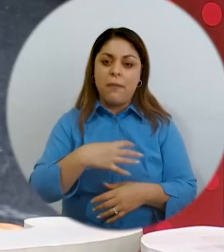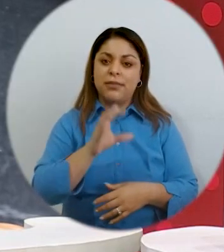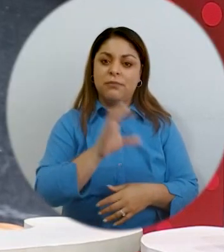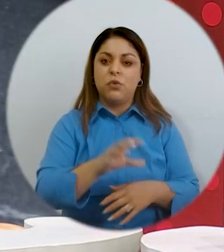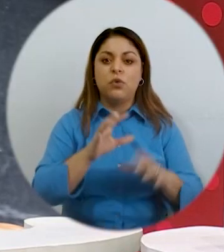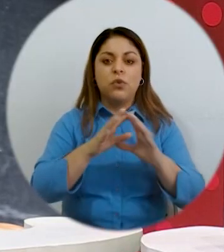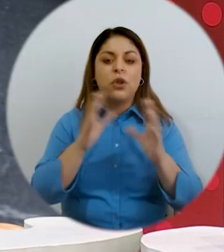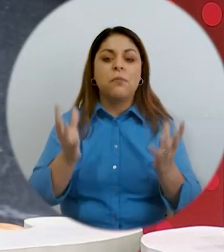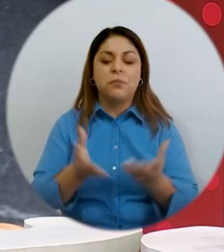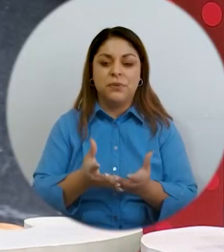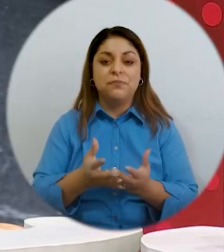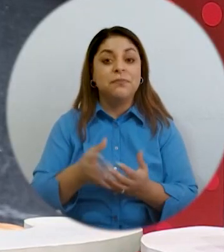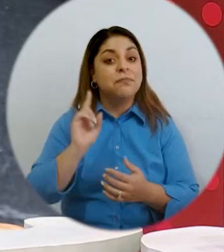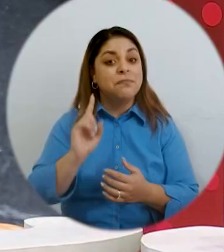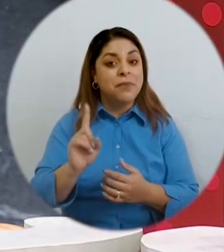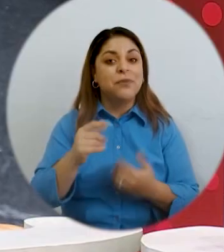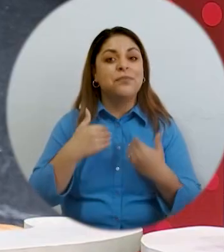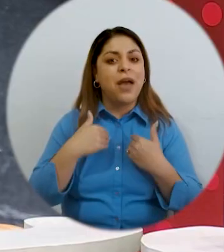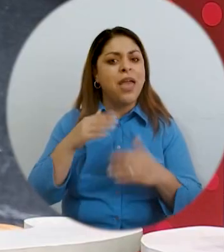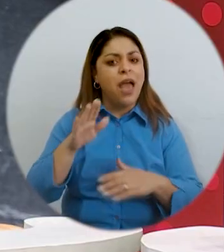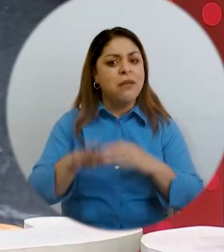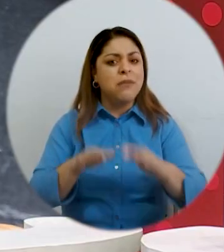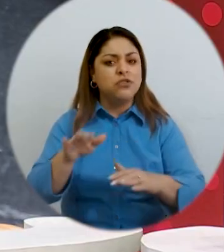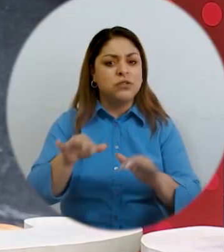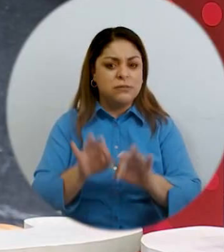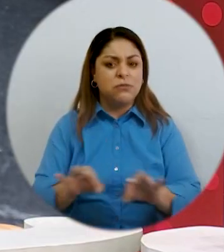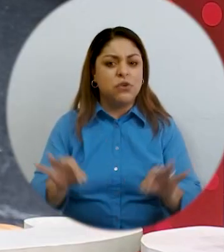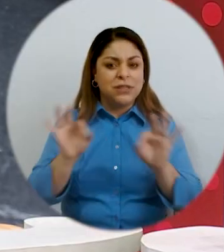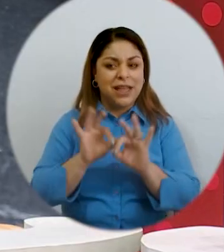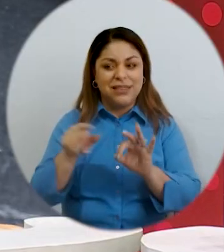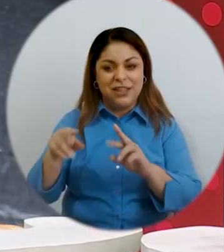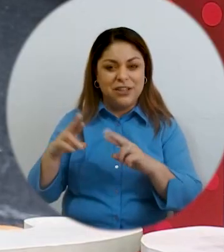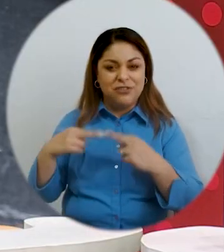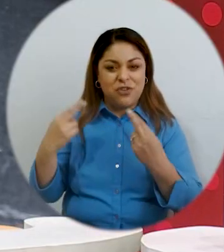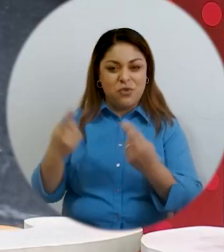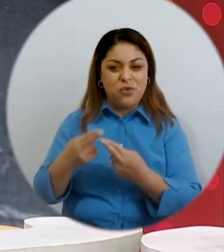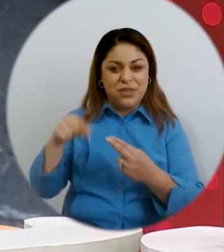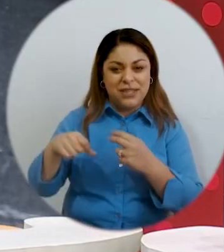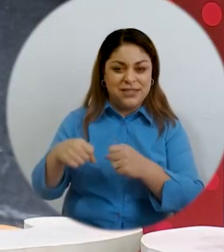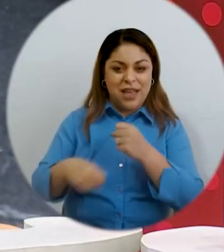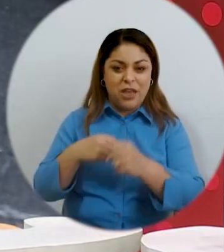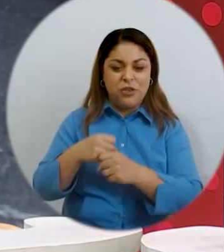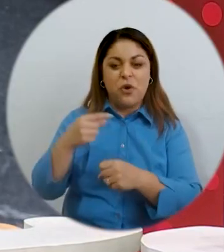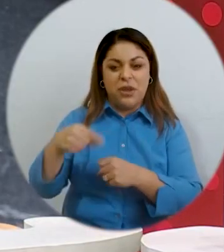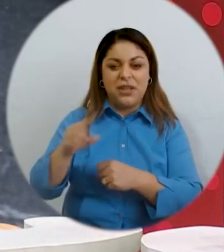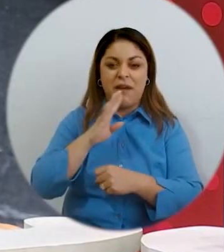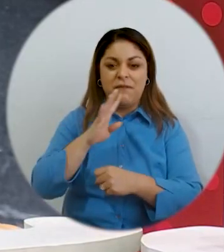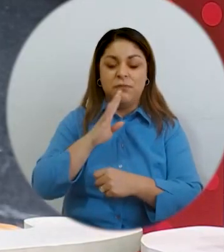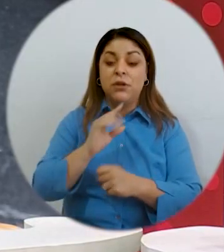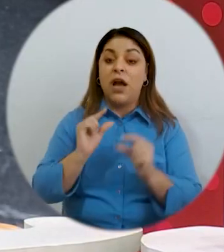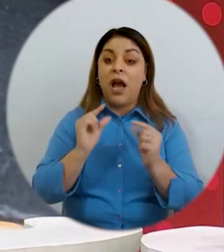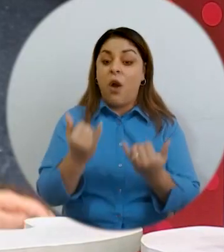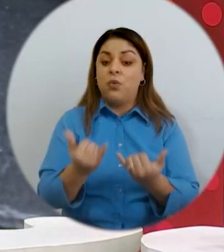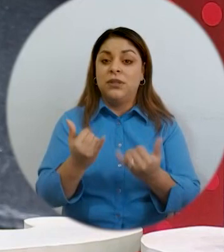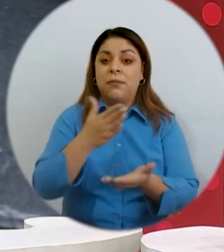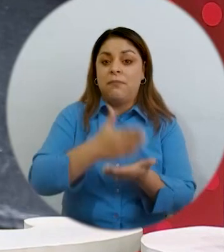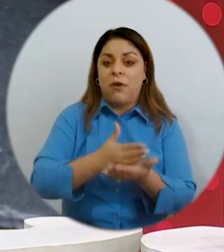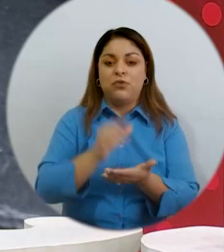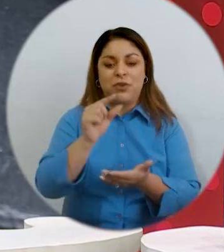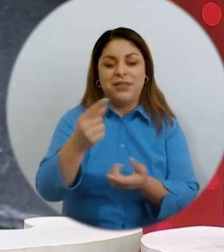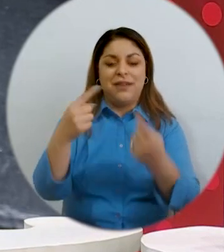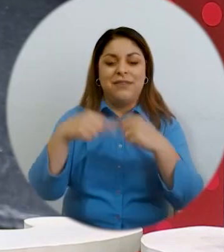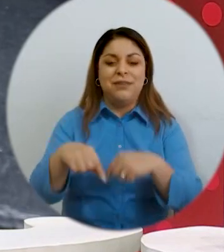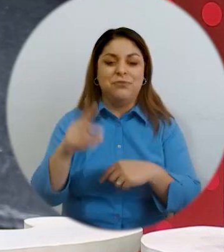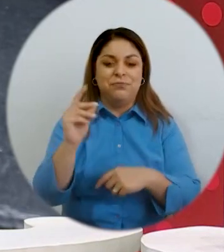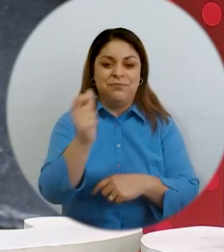como patrimonio de la humanidad. No obstante, se dieron pasos importantes en la reunión celebrada este año, de los cuales vamos a hablar más adelante.